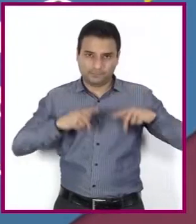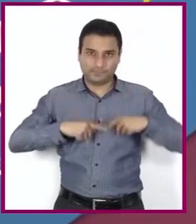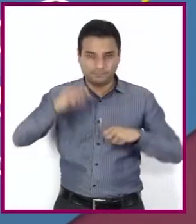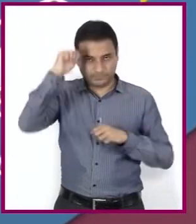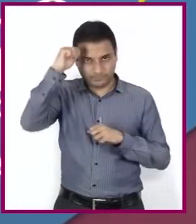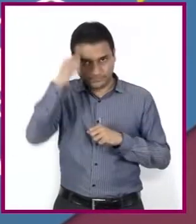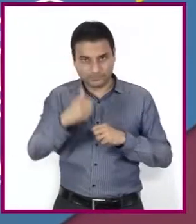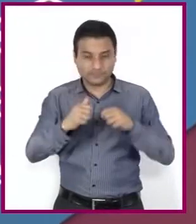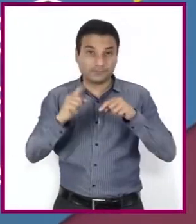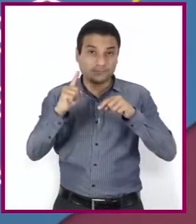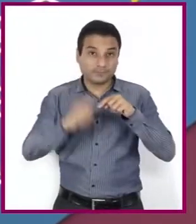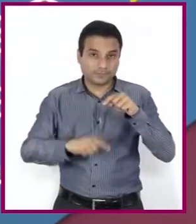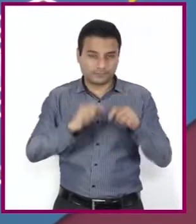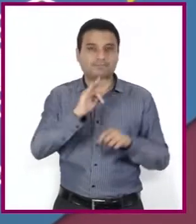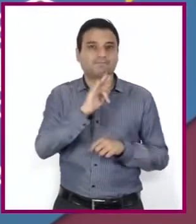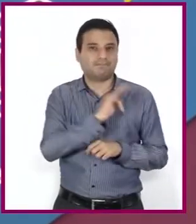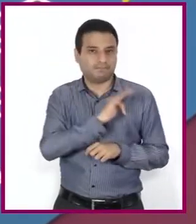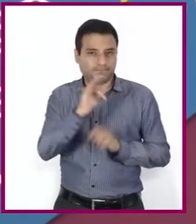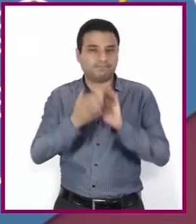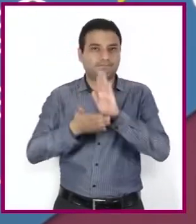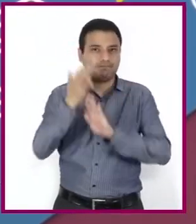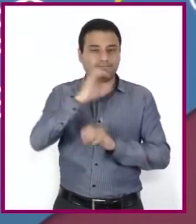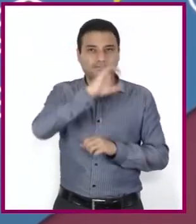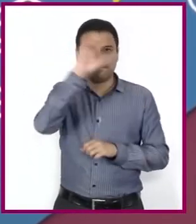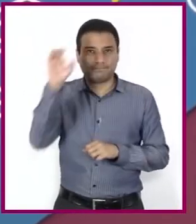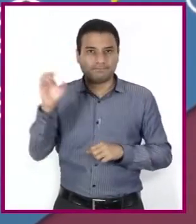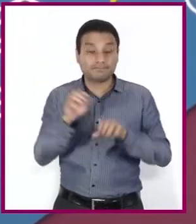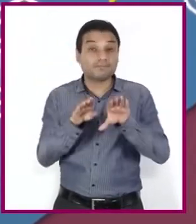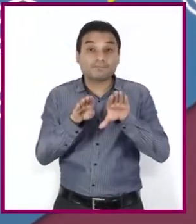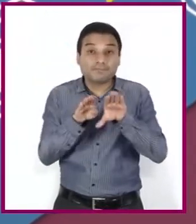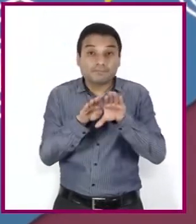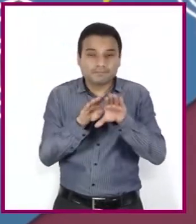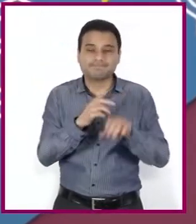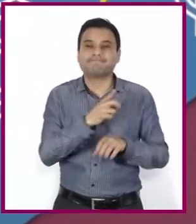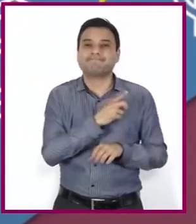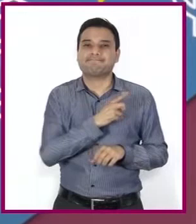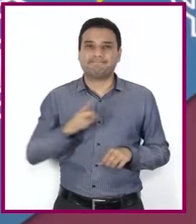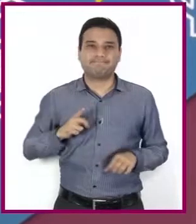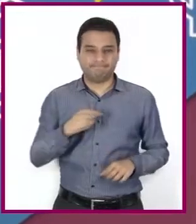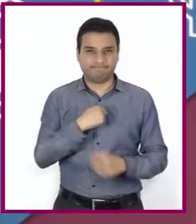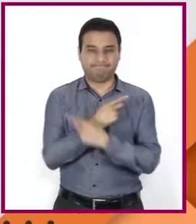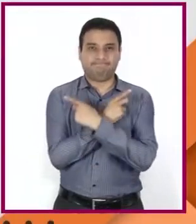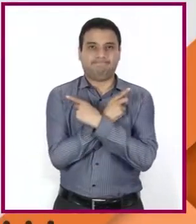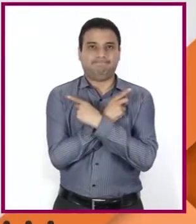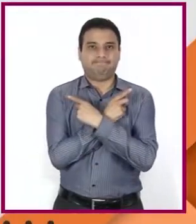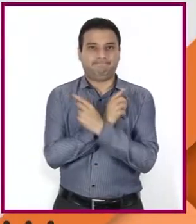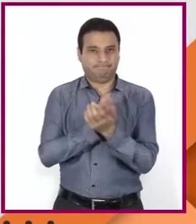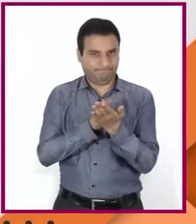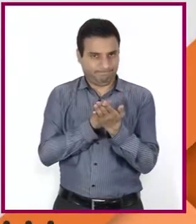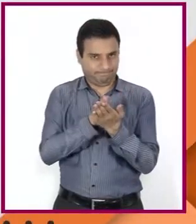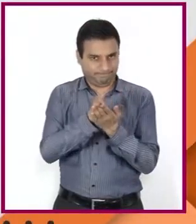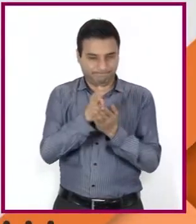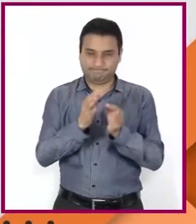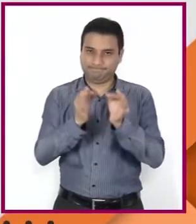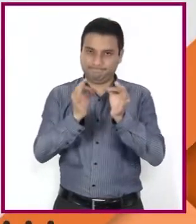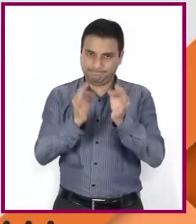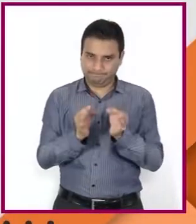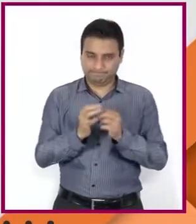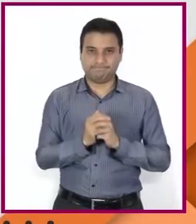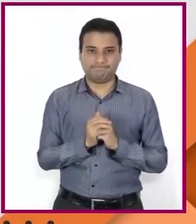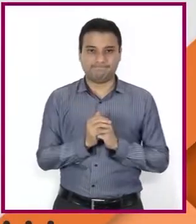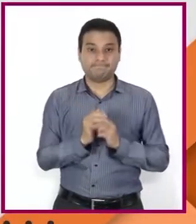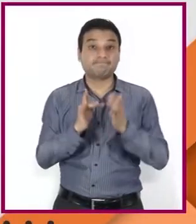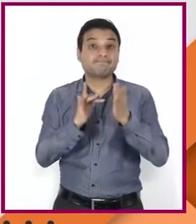en posibilidades de alcanzar el cielo, siempre y cuando mantuvieran una forma recta de vivir. Por mandato de